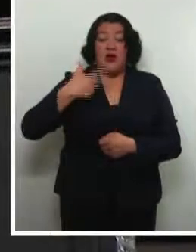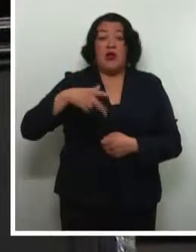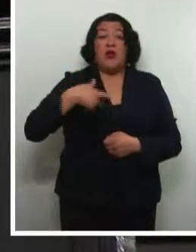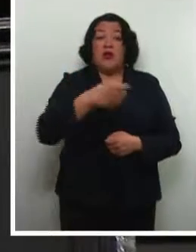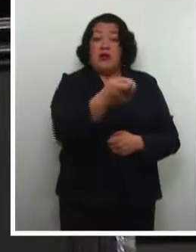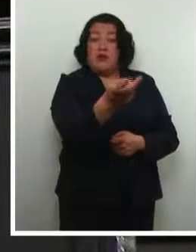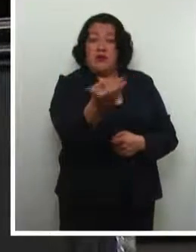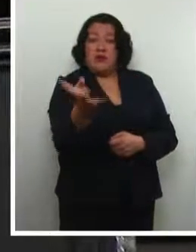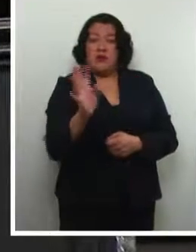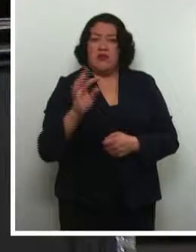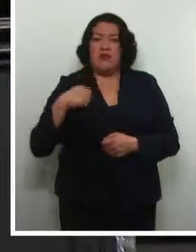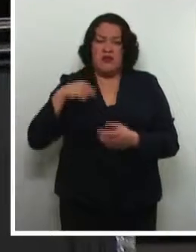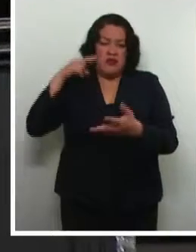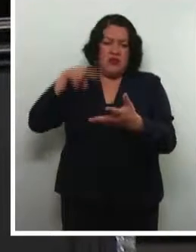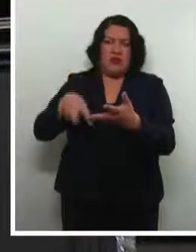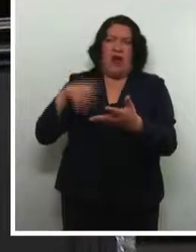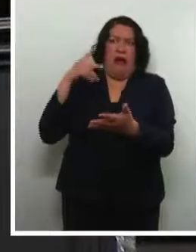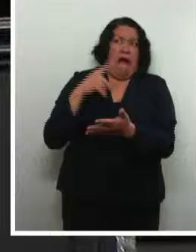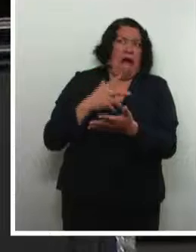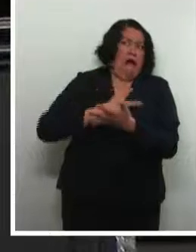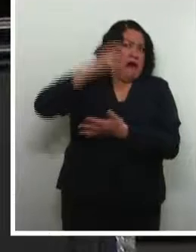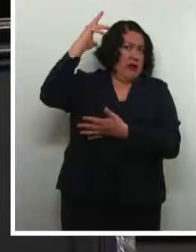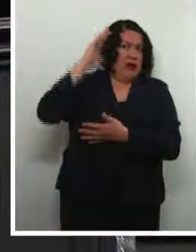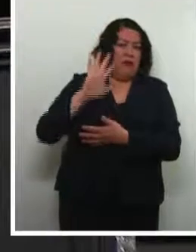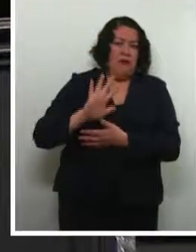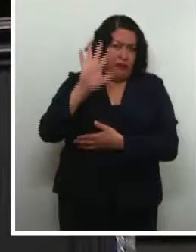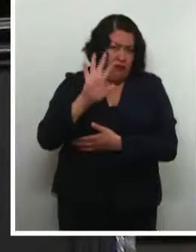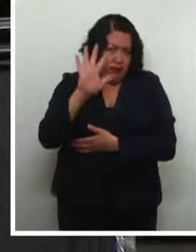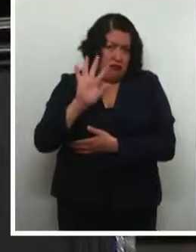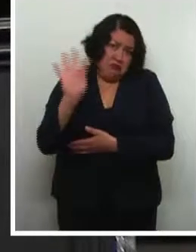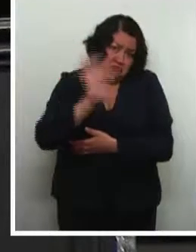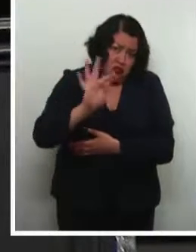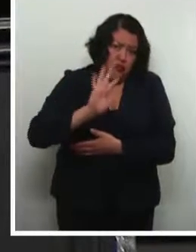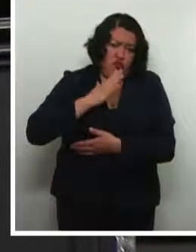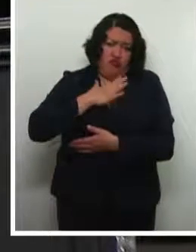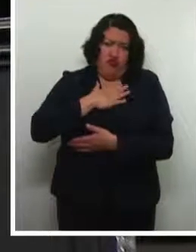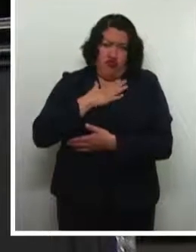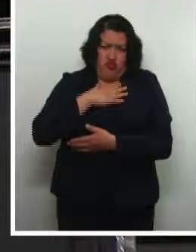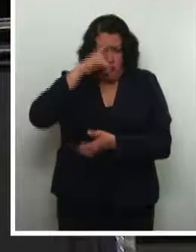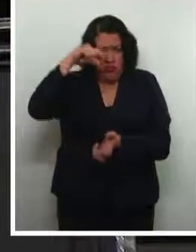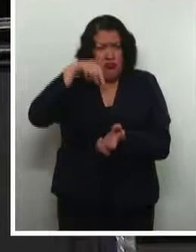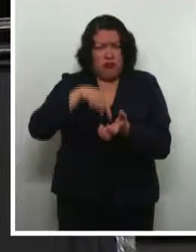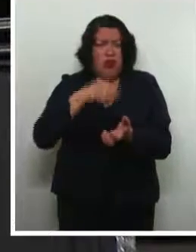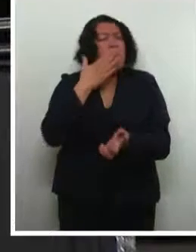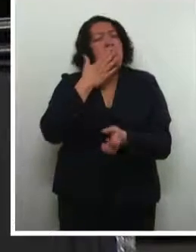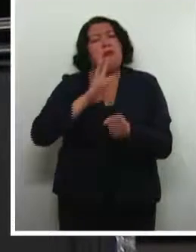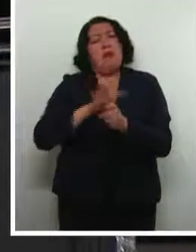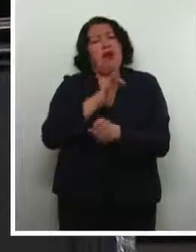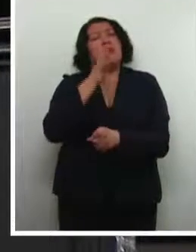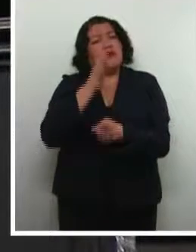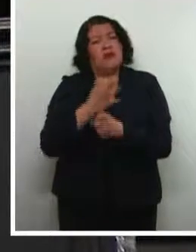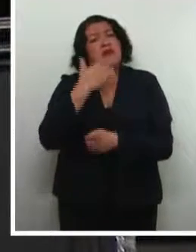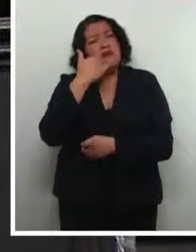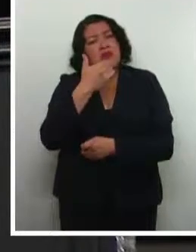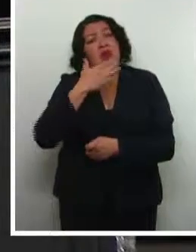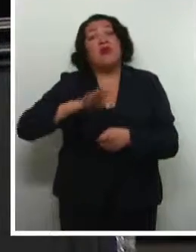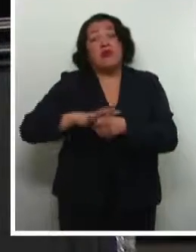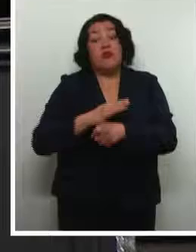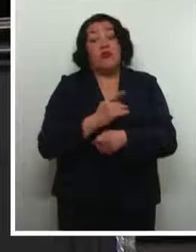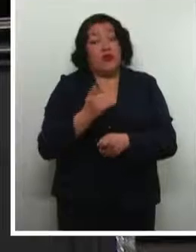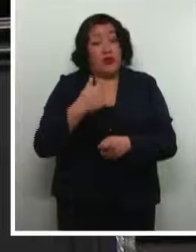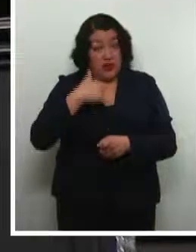parecer desmesurado, pero a mí no me parece desmesurado, porque el